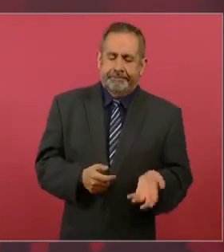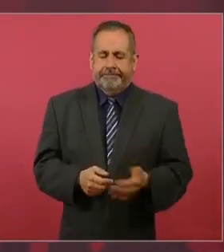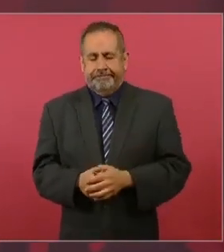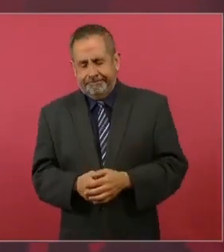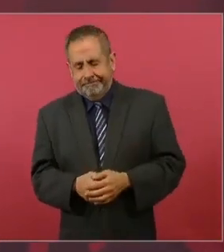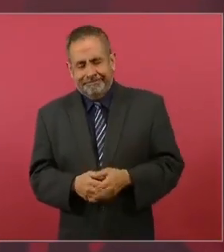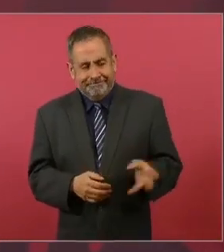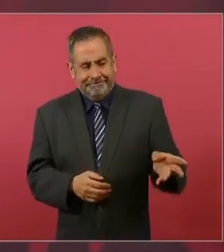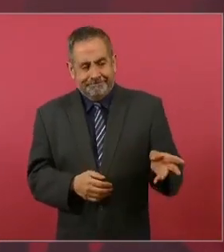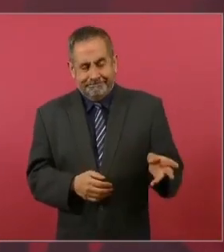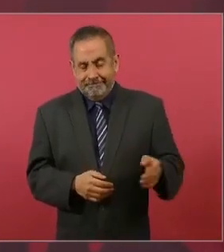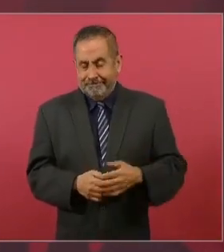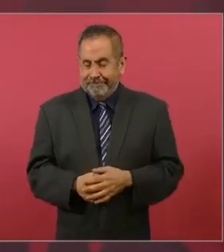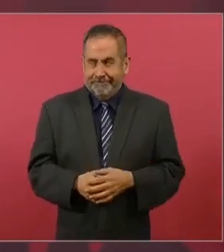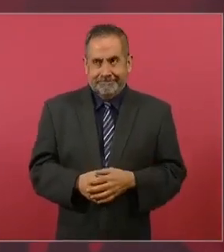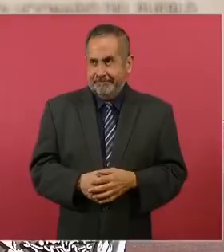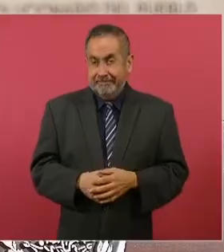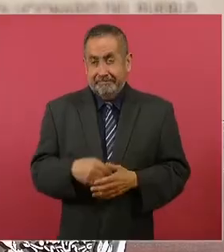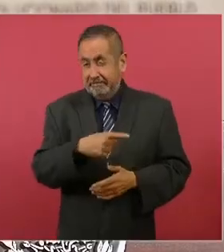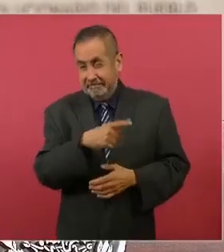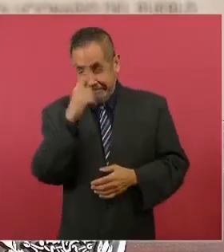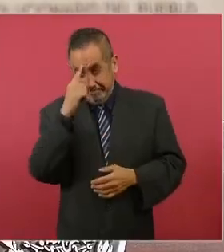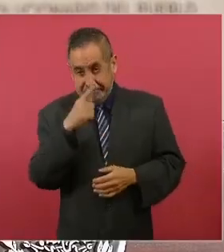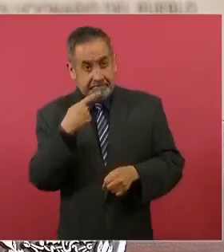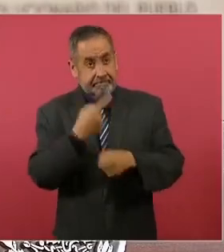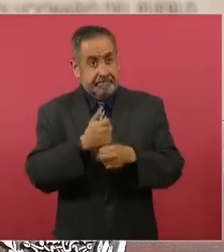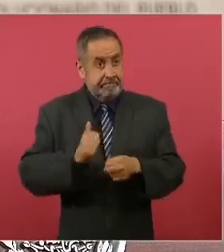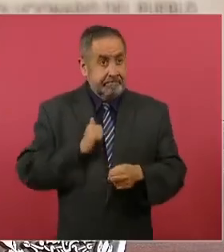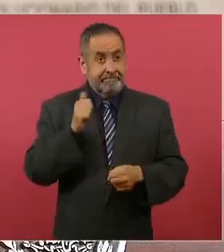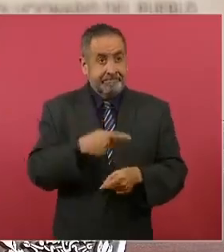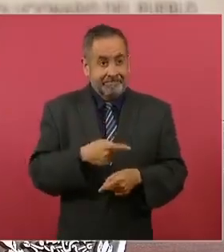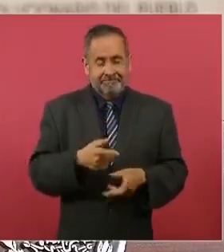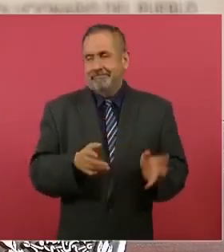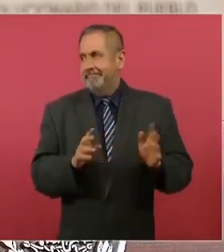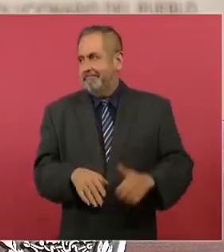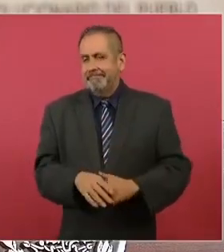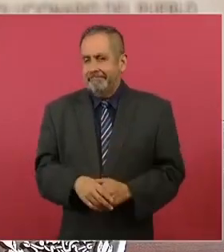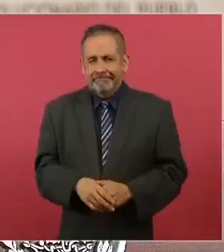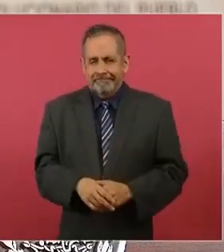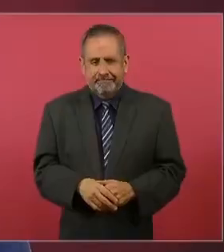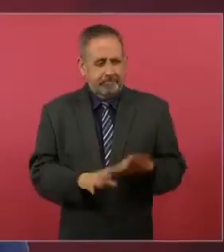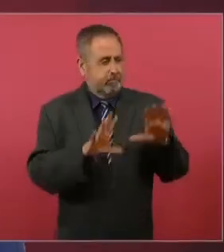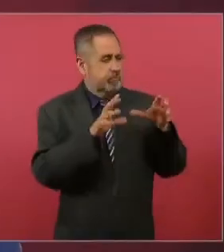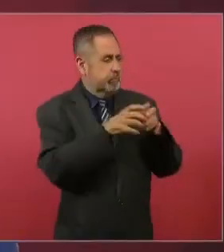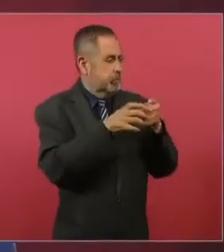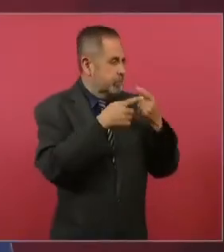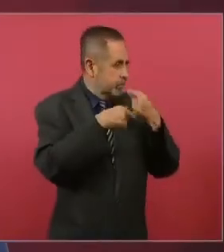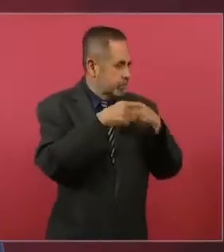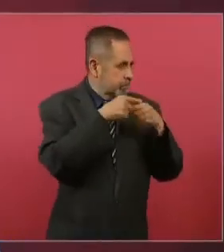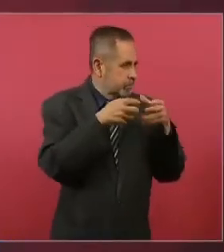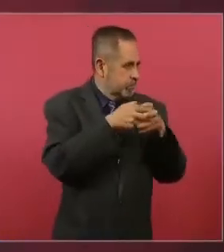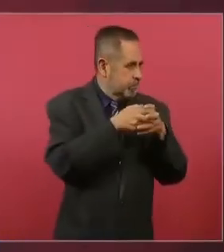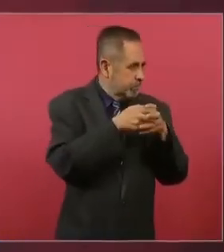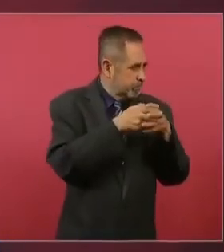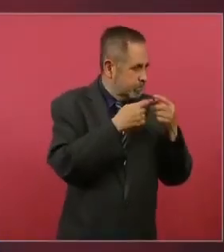pueden ellos ser primeros, ¿no? Y además, como es cupular todo,